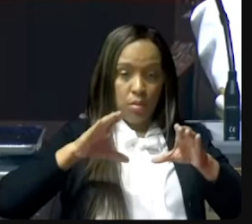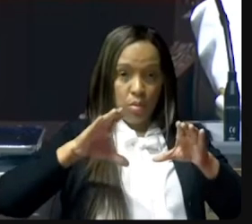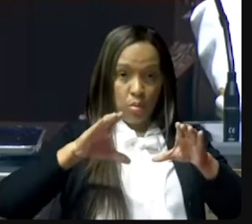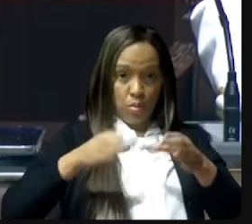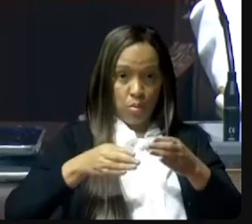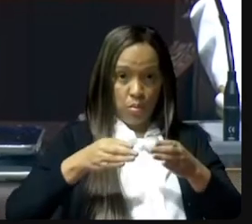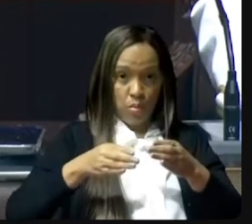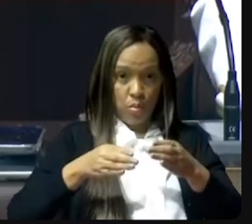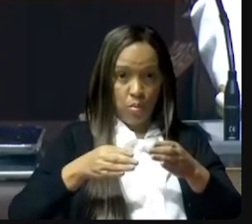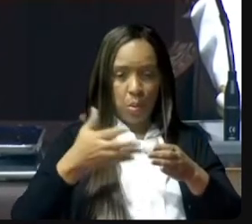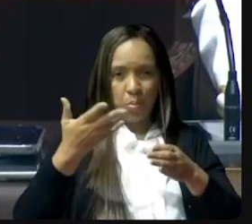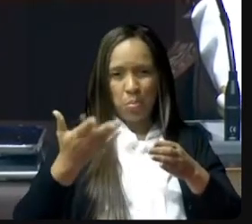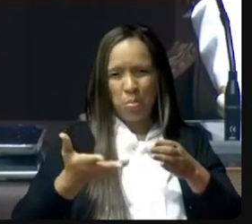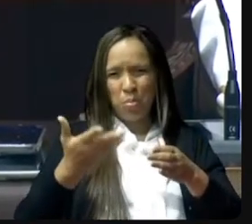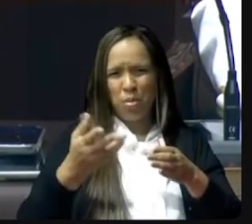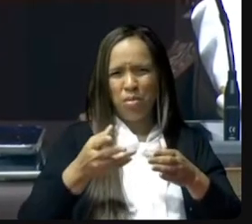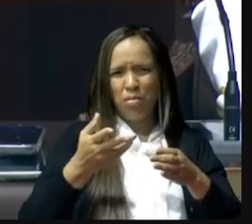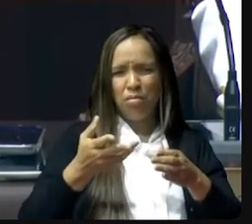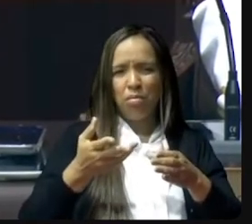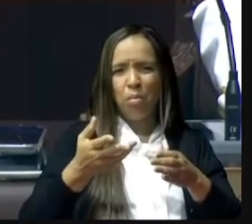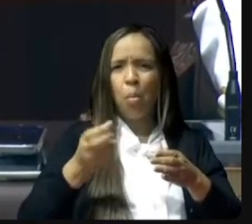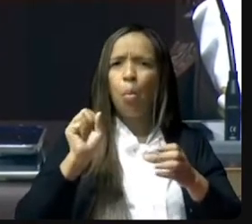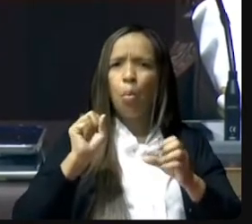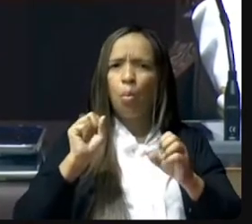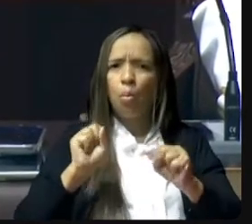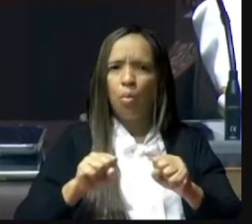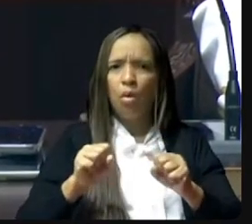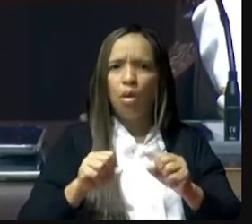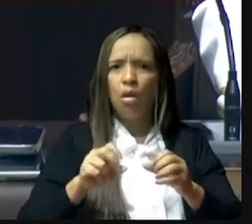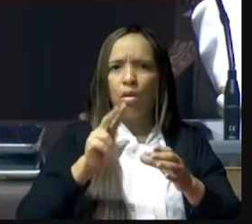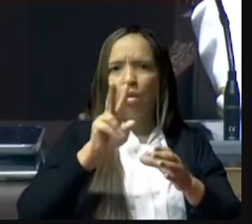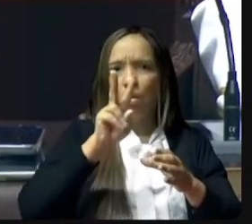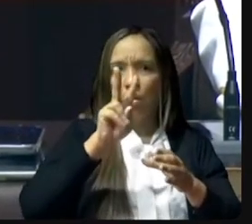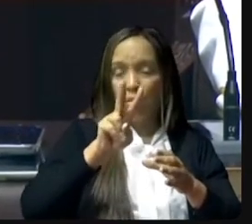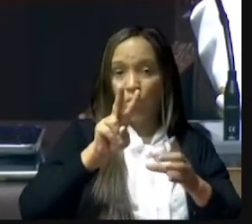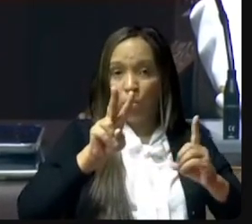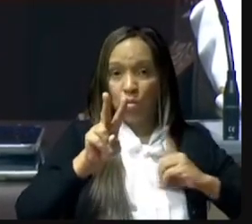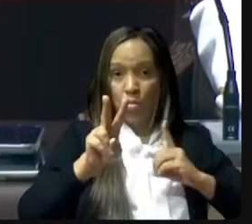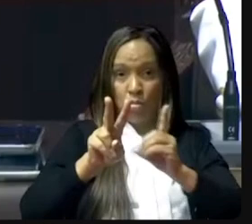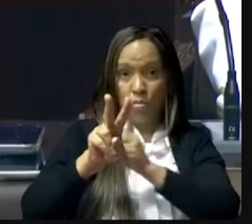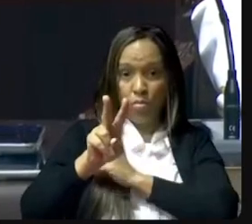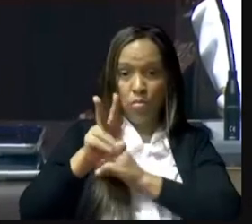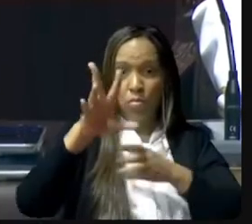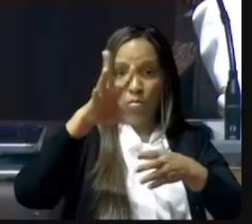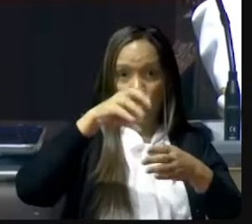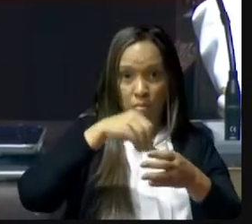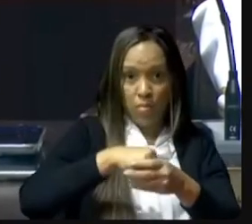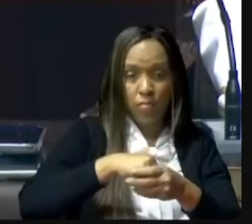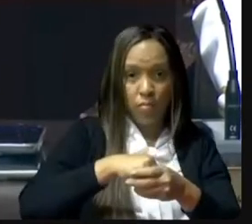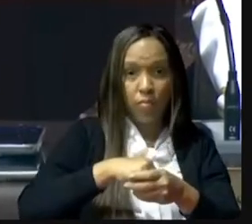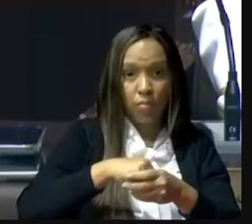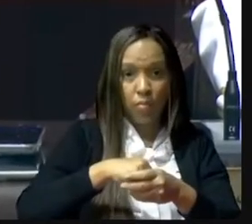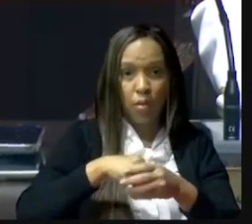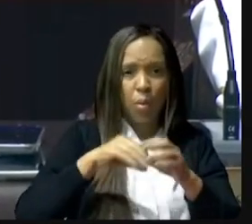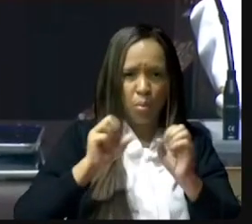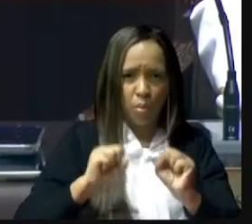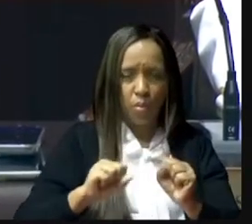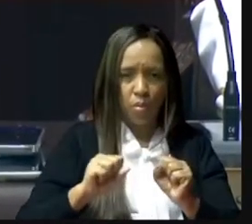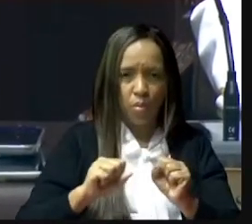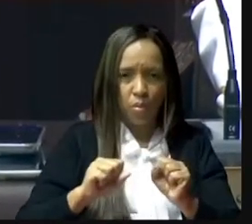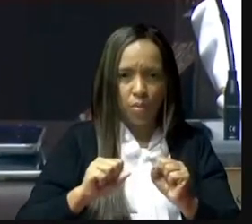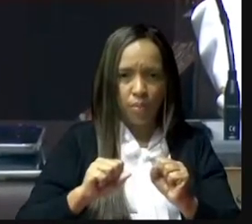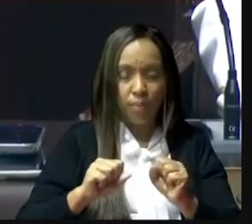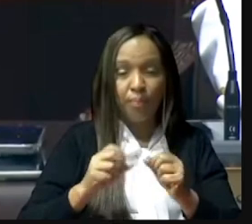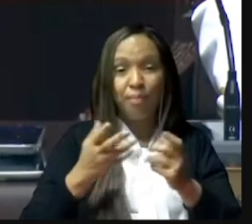permitido de dos diputados no puede pretender estar en la 51 comisiones es un tema de racionalidad